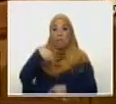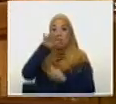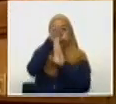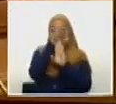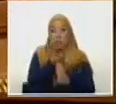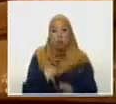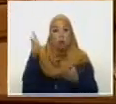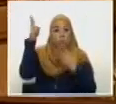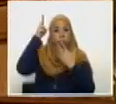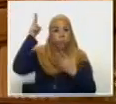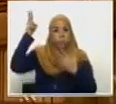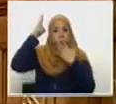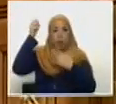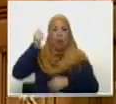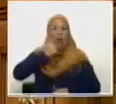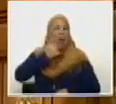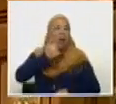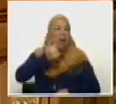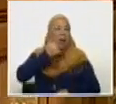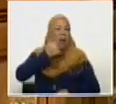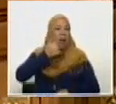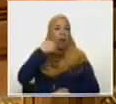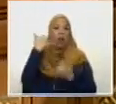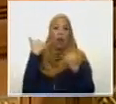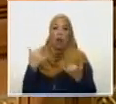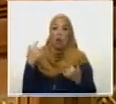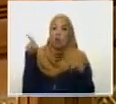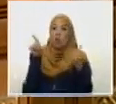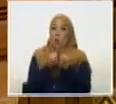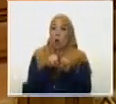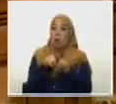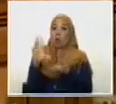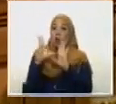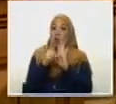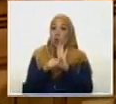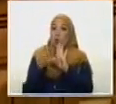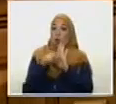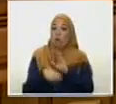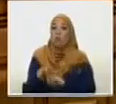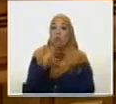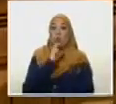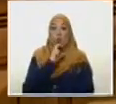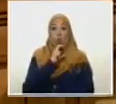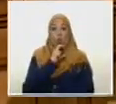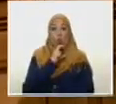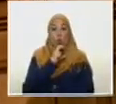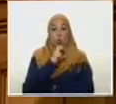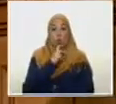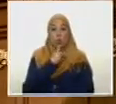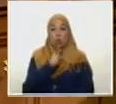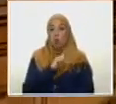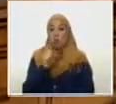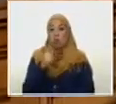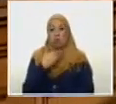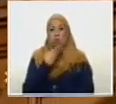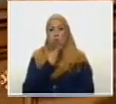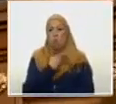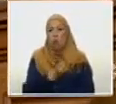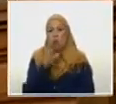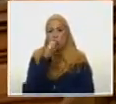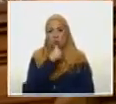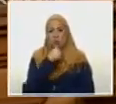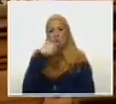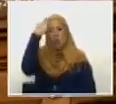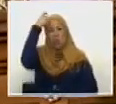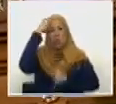nuestros indígenas resistieron, ellos todavía pretenden seguir robando y sacando el oro. No perdonan que el